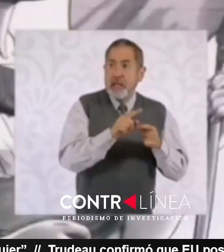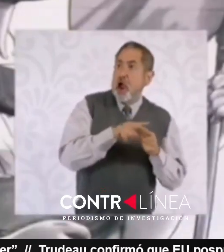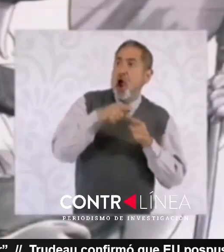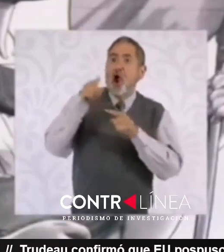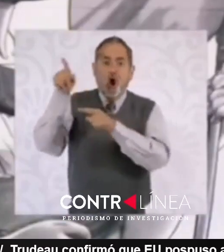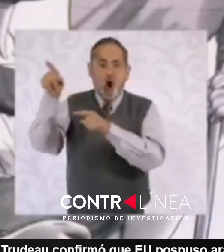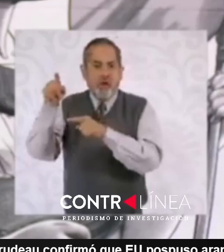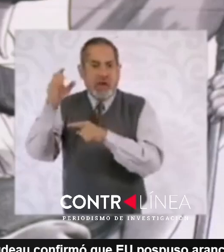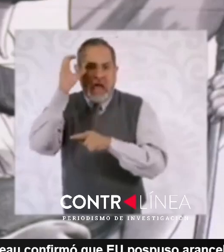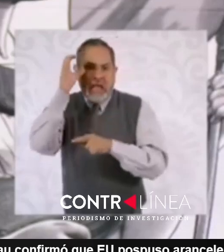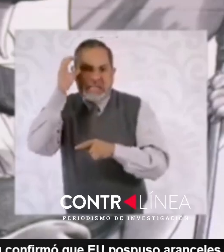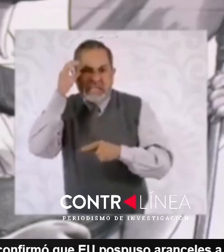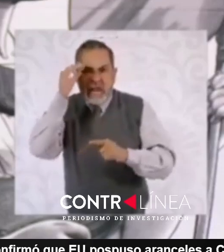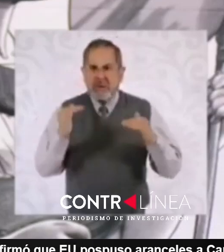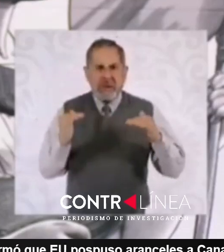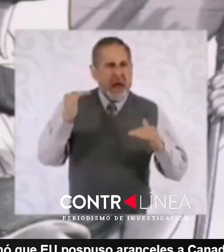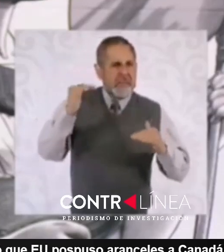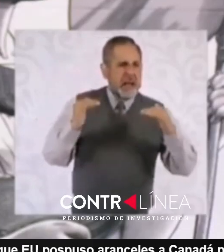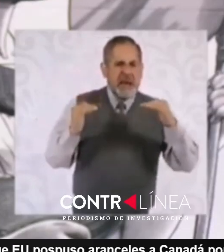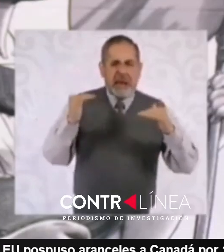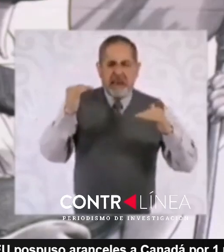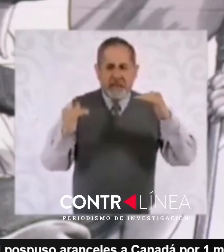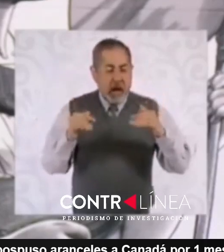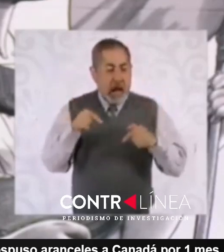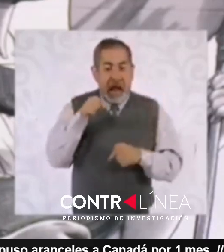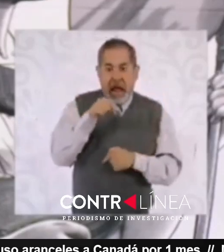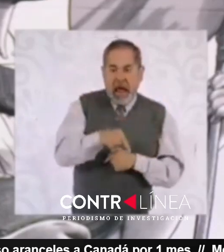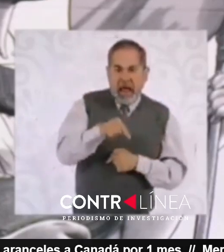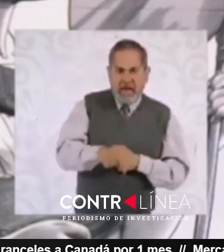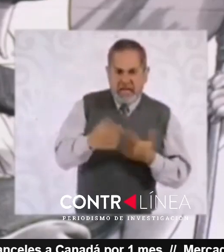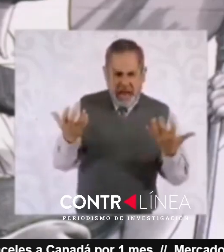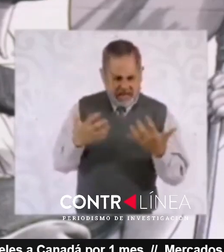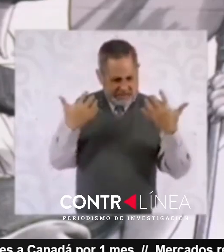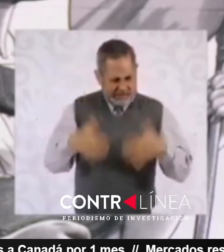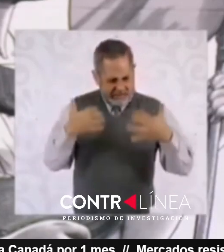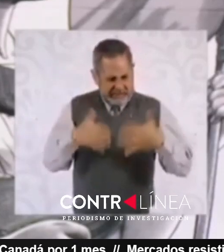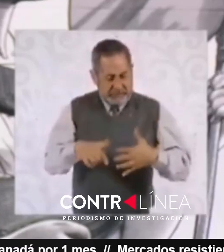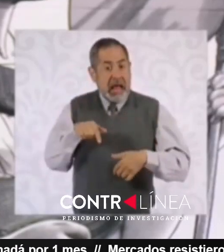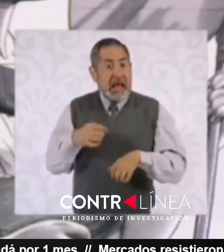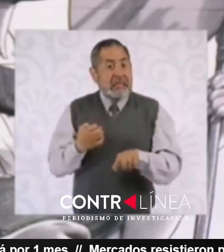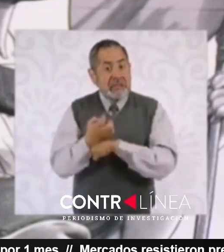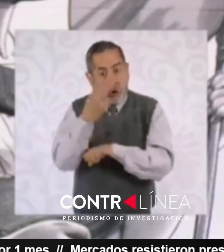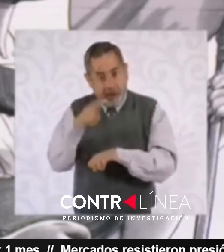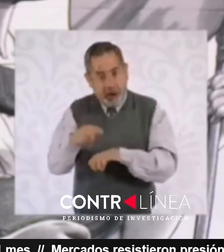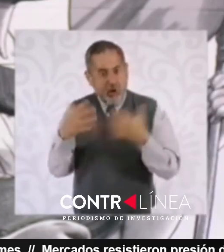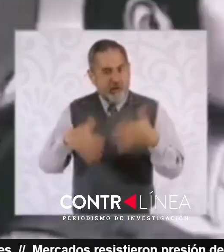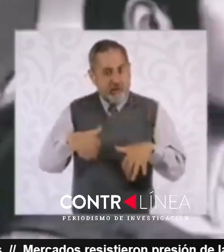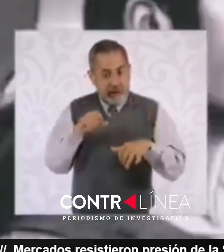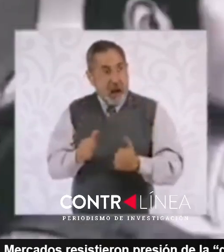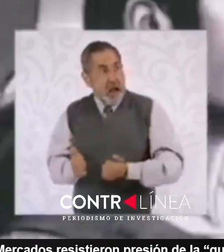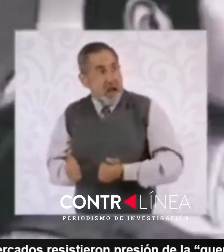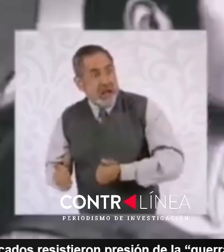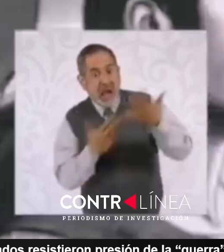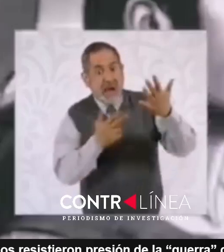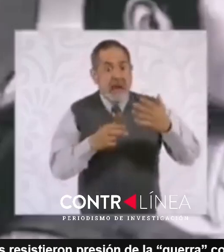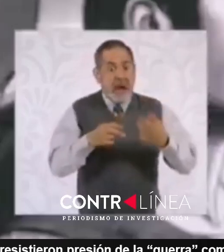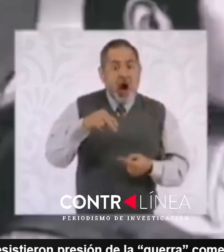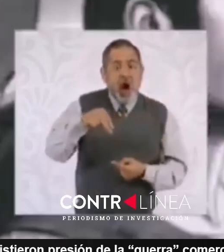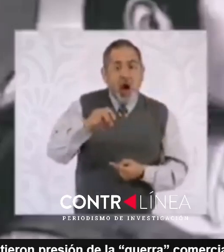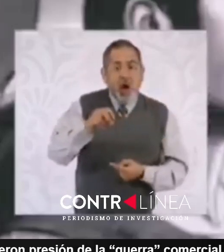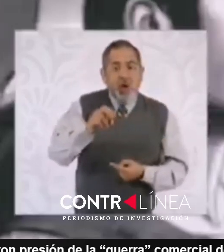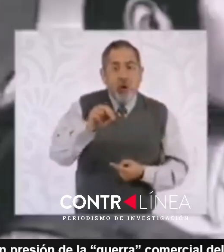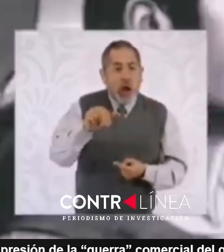marcas, no solo de China. Y lo están exportando del Estado de México a Noruega,